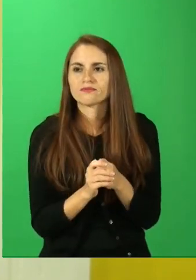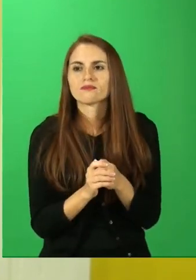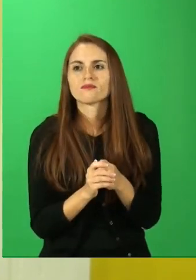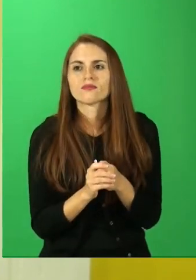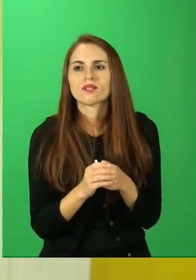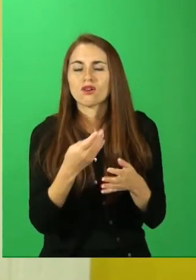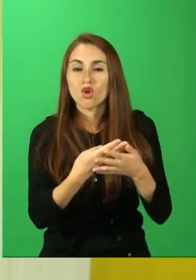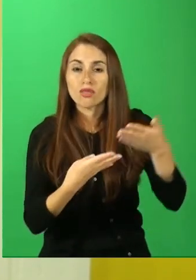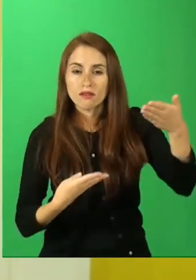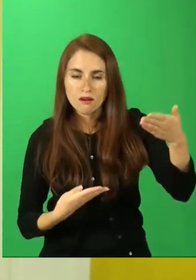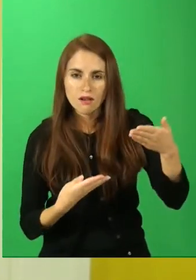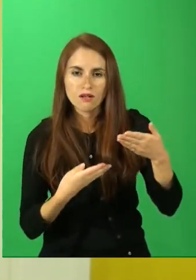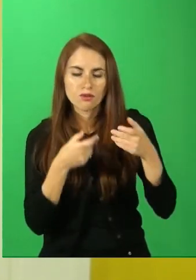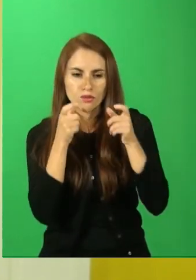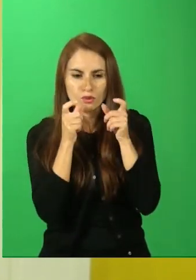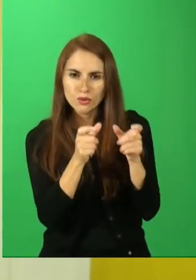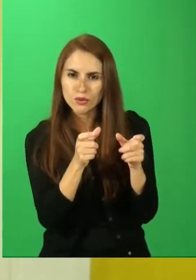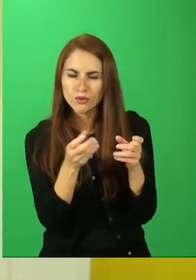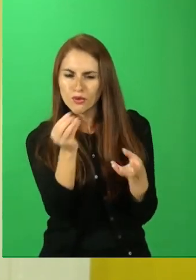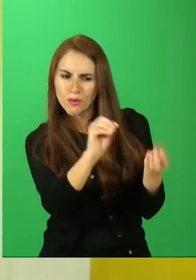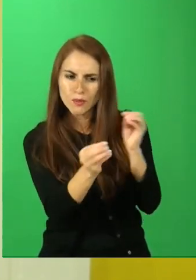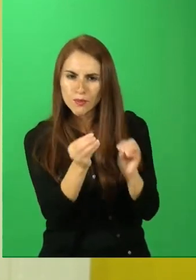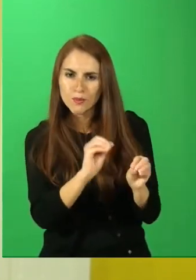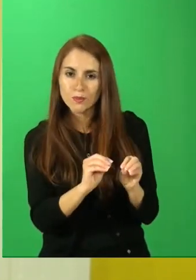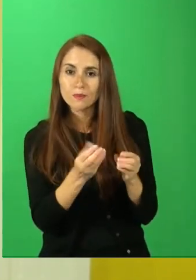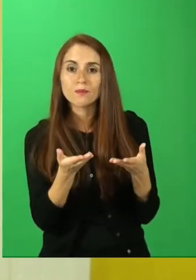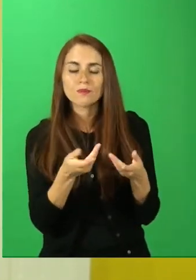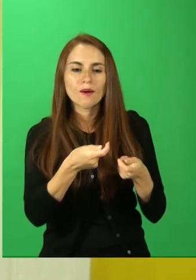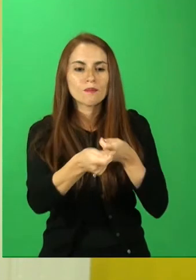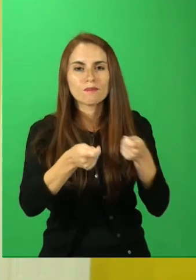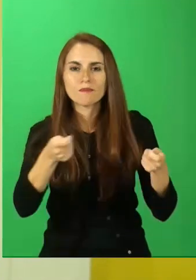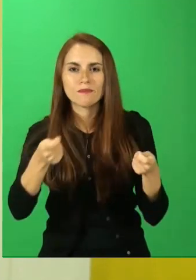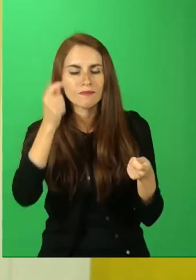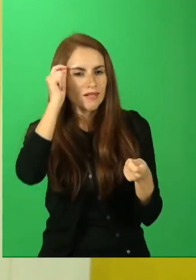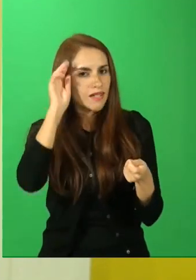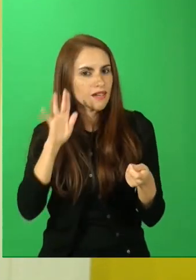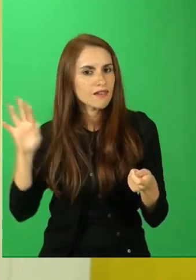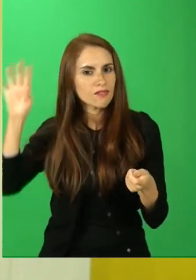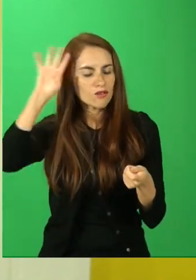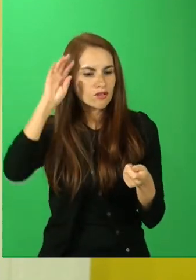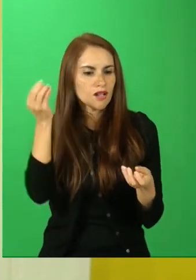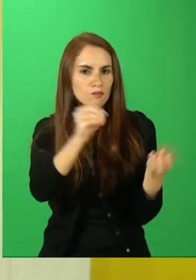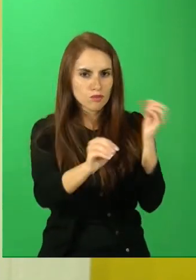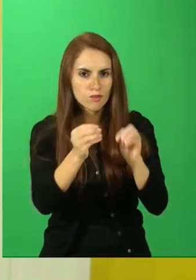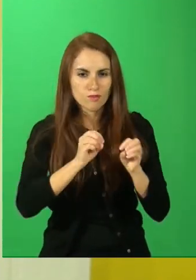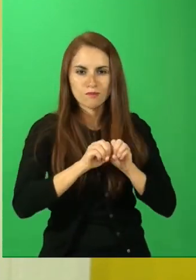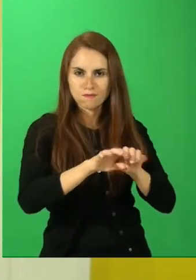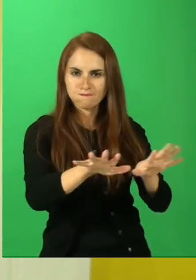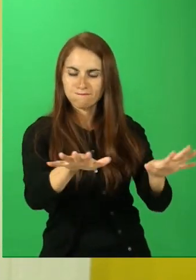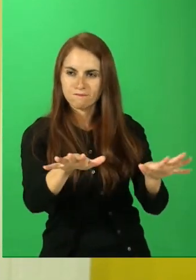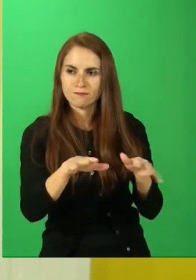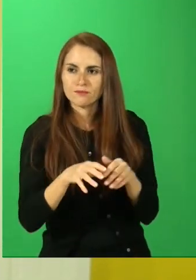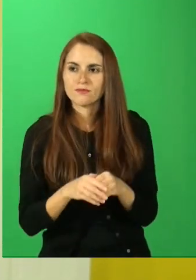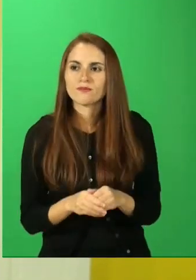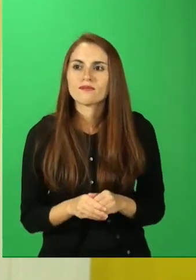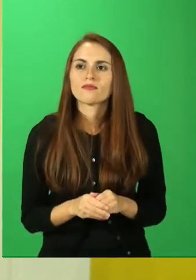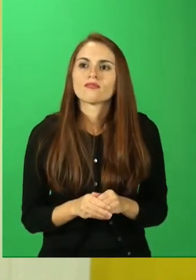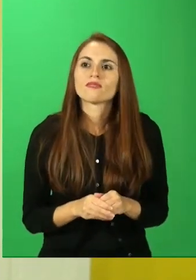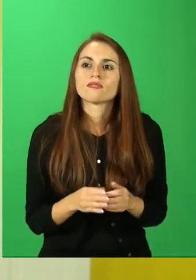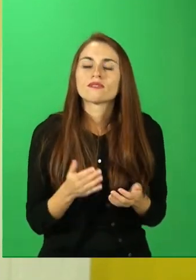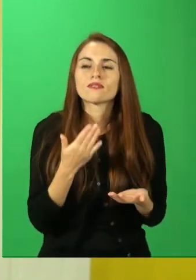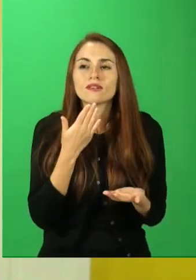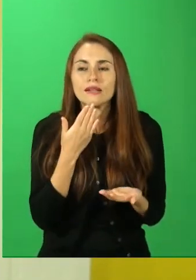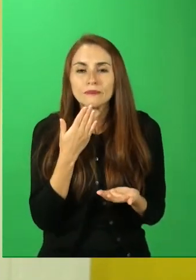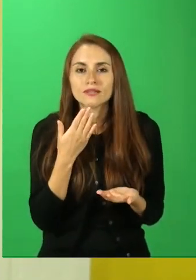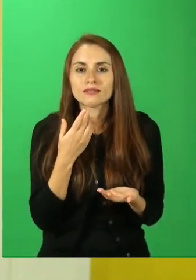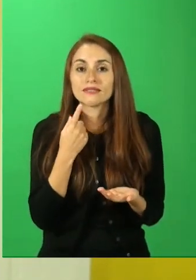diarios también, para propagar su ideología. Y un elemento interesante era